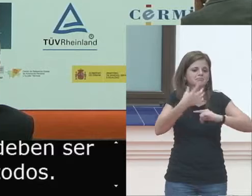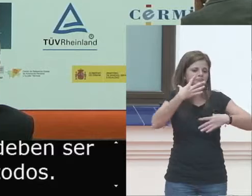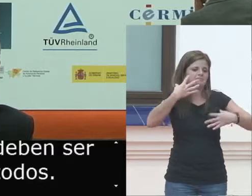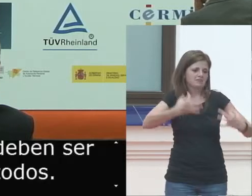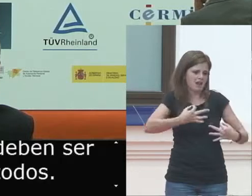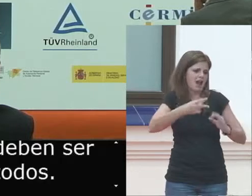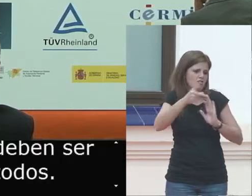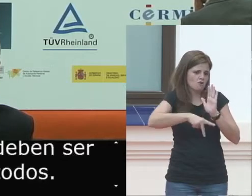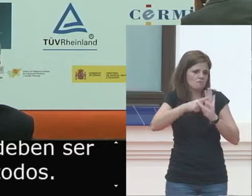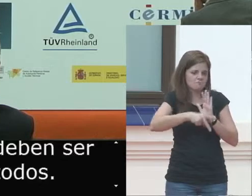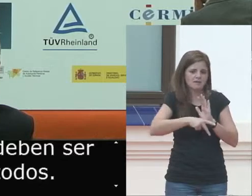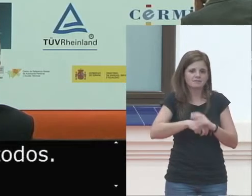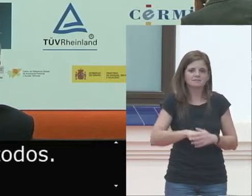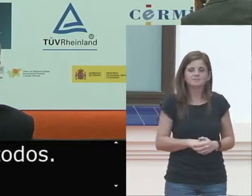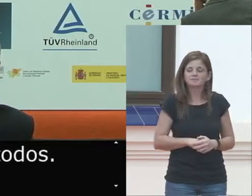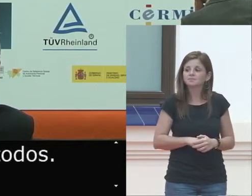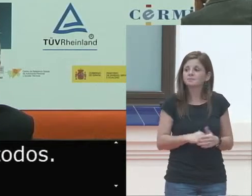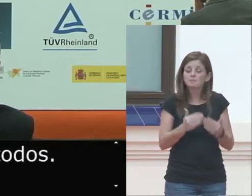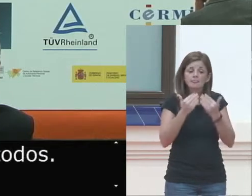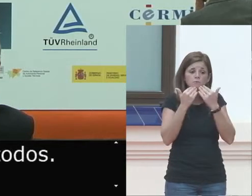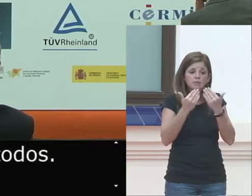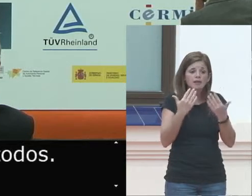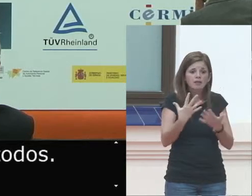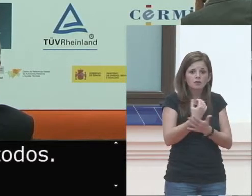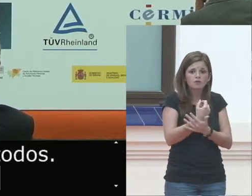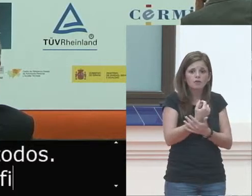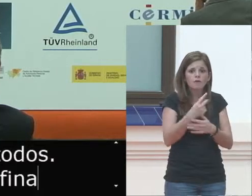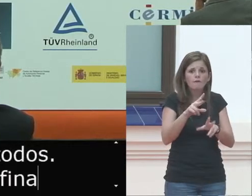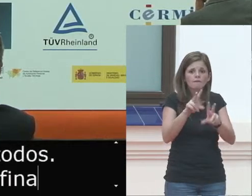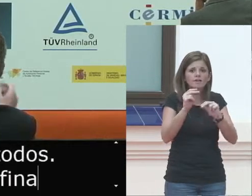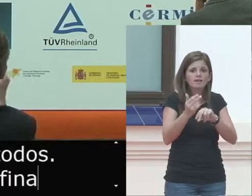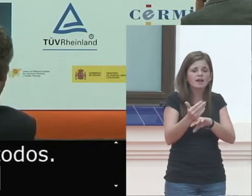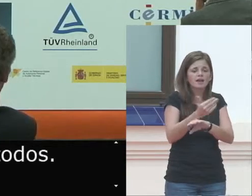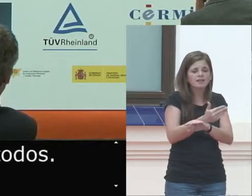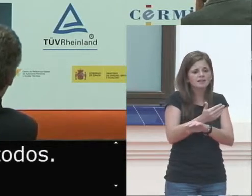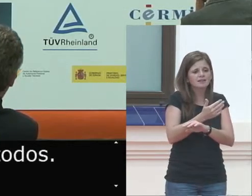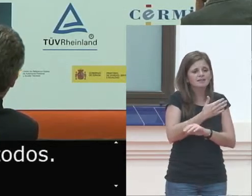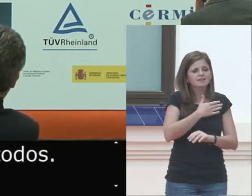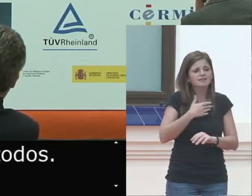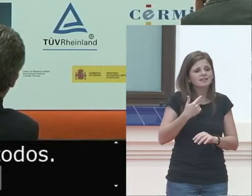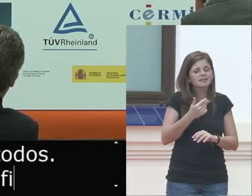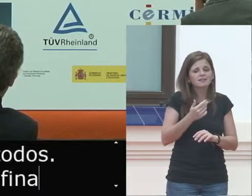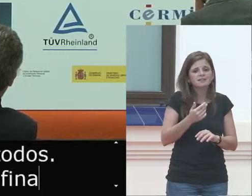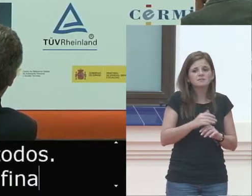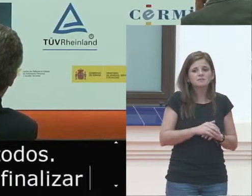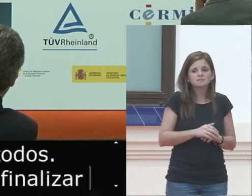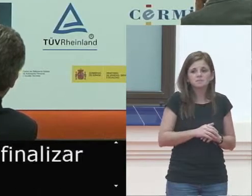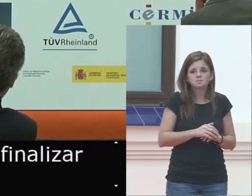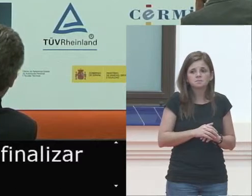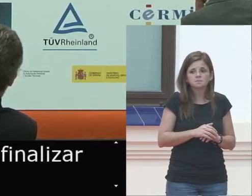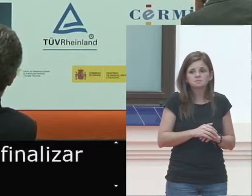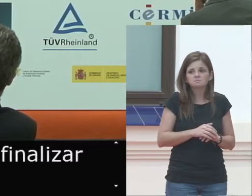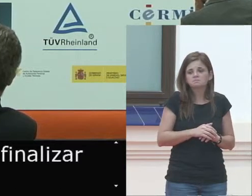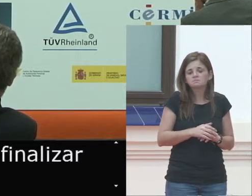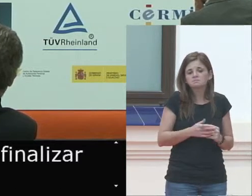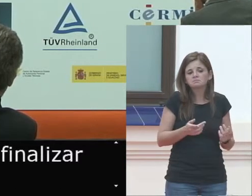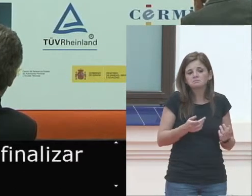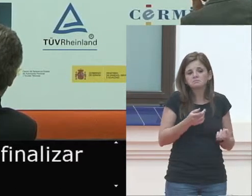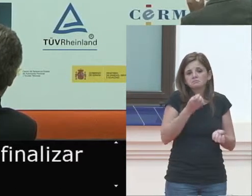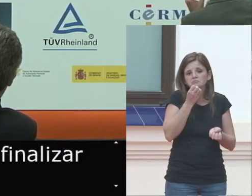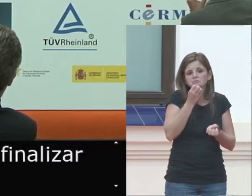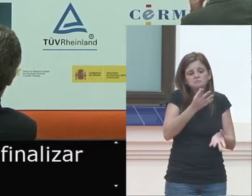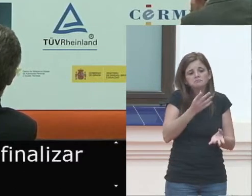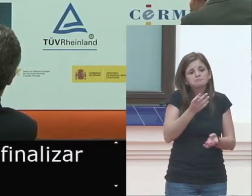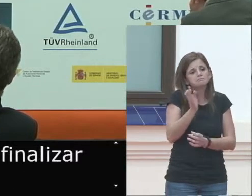Muchas gracias a todos. Antes de finalizar, me gustaría concluir con que efectivamente las